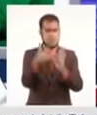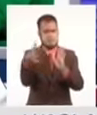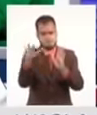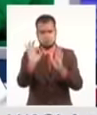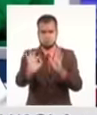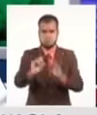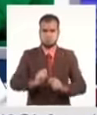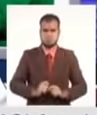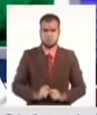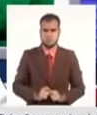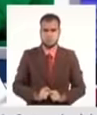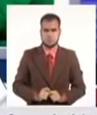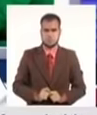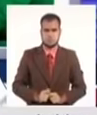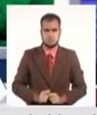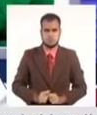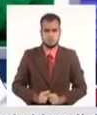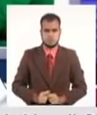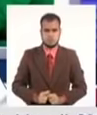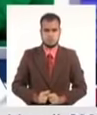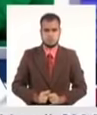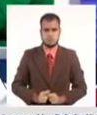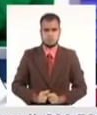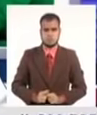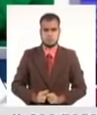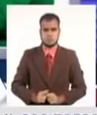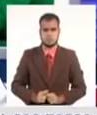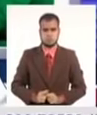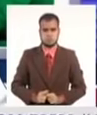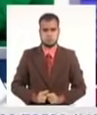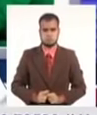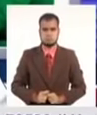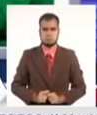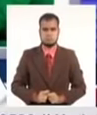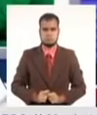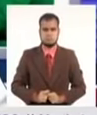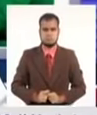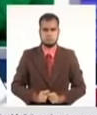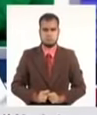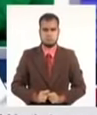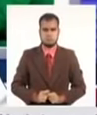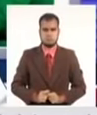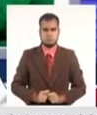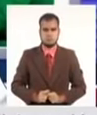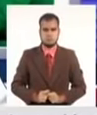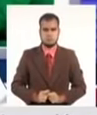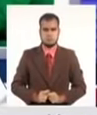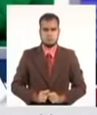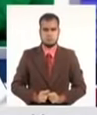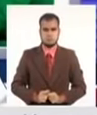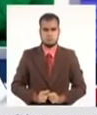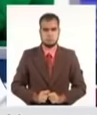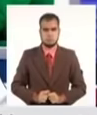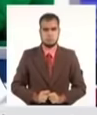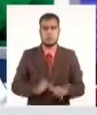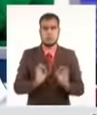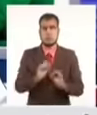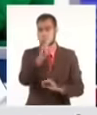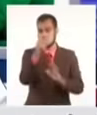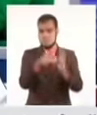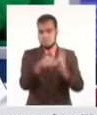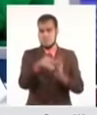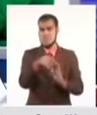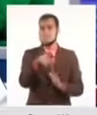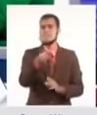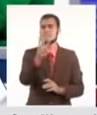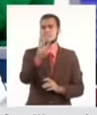14,3% de todos los diagnosticados en nuestro país, Y de los 1.334 diagnosticados